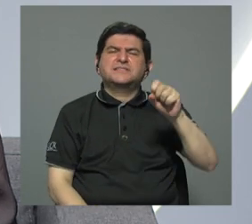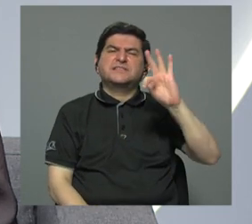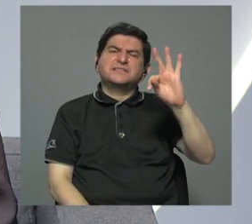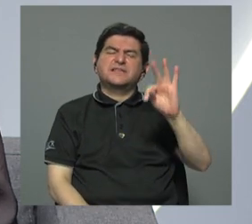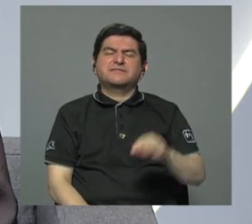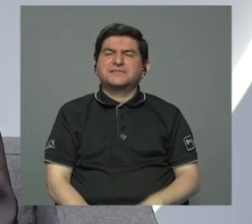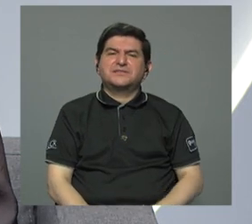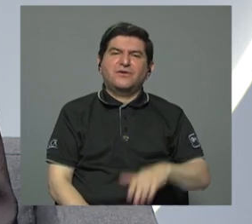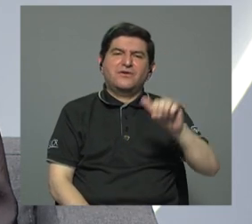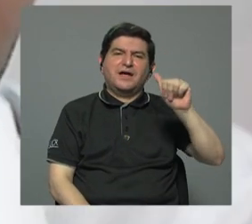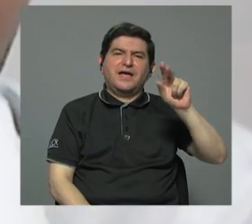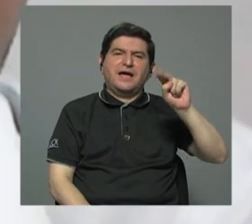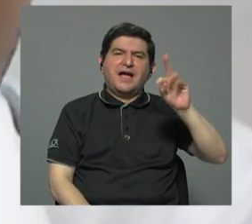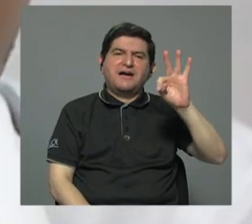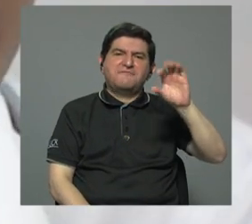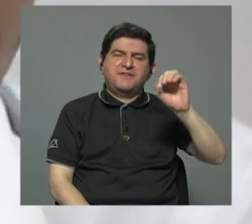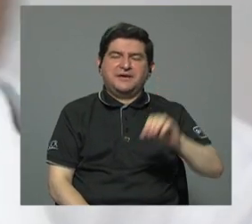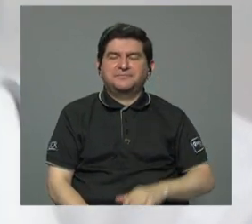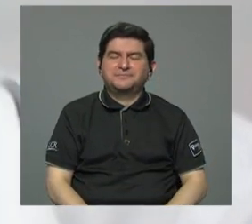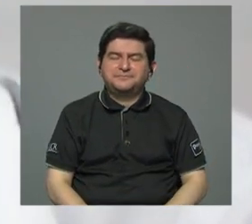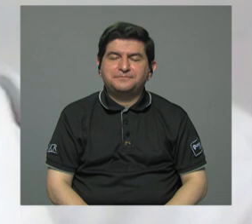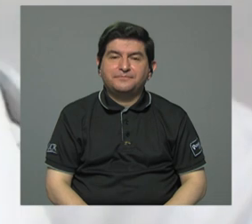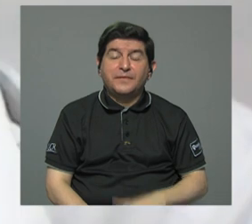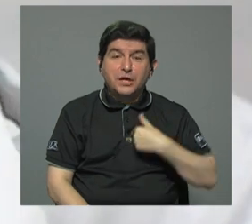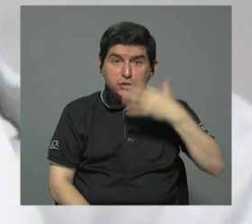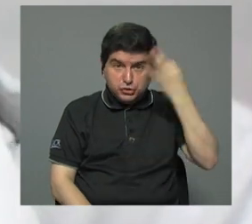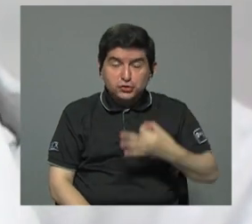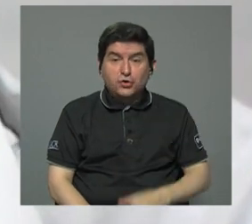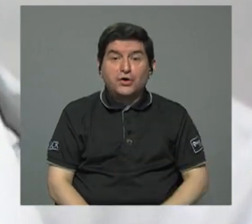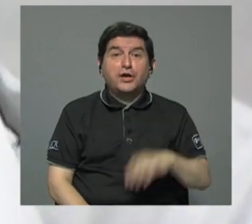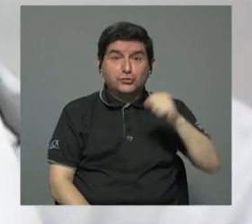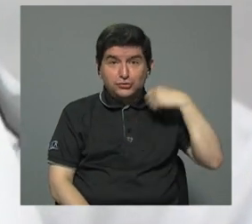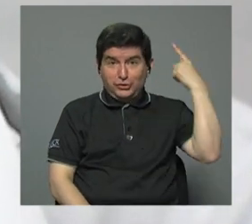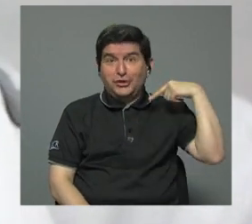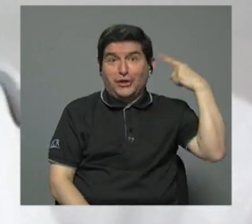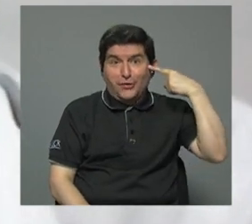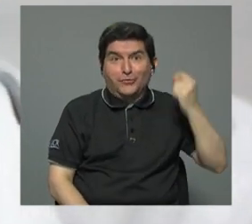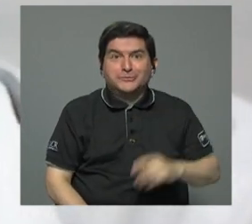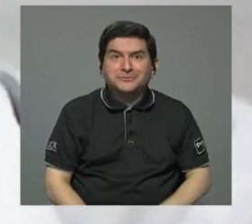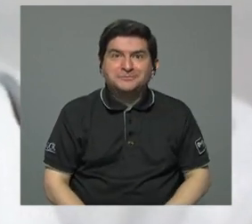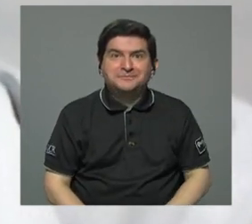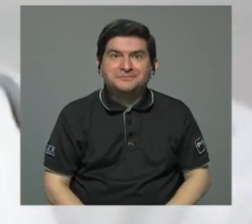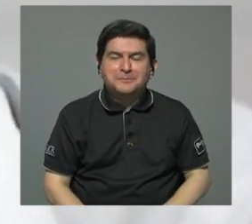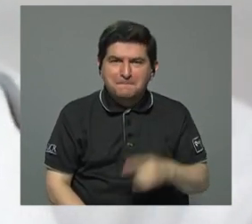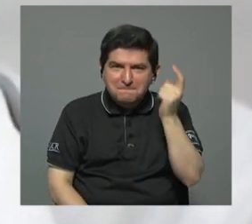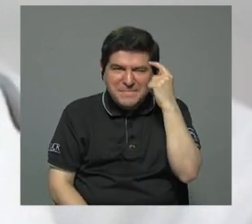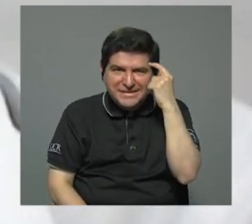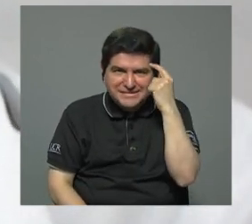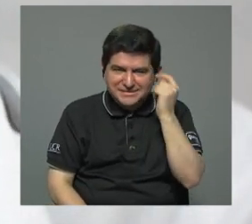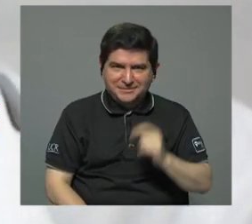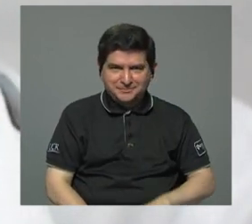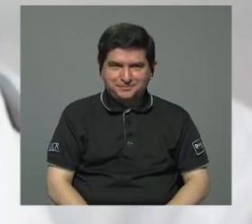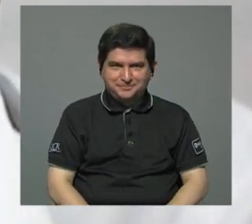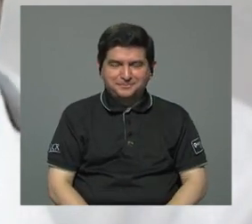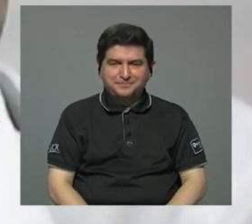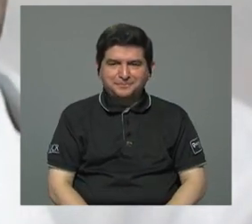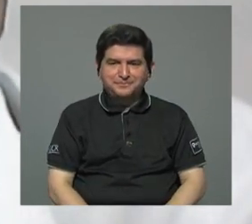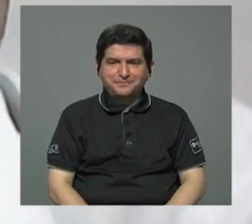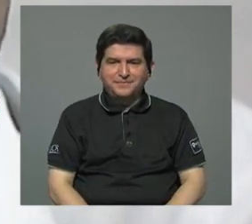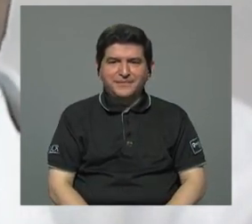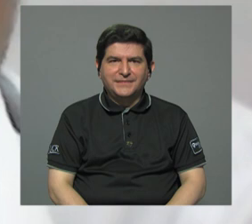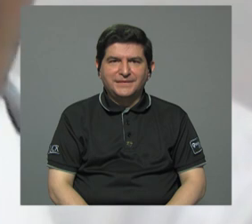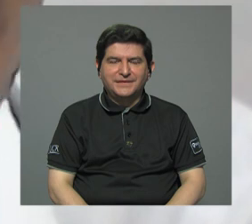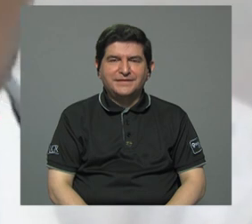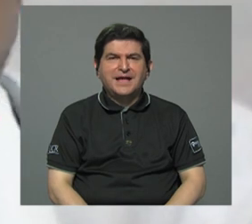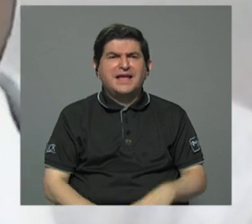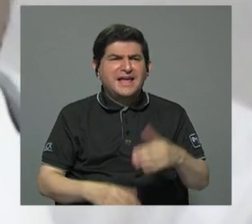Trejos, de ANFE? Sí, yo sí creo que es completamente descabellado, volvemos al mismo. Imagínense que si lo, o sea, que sea con respecto a